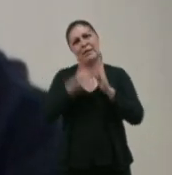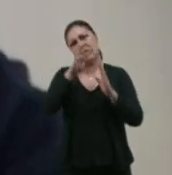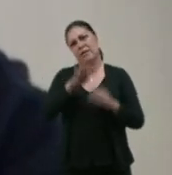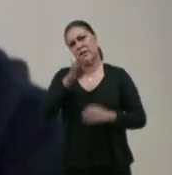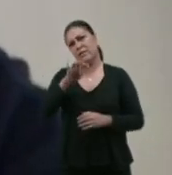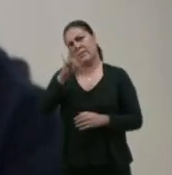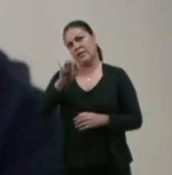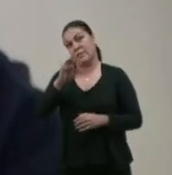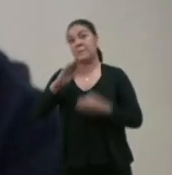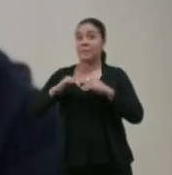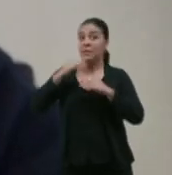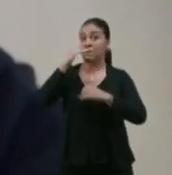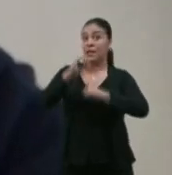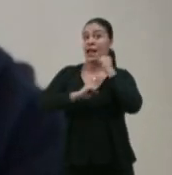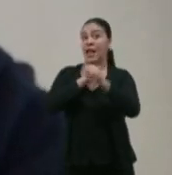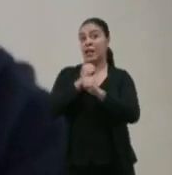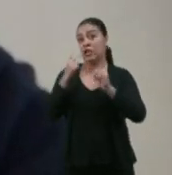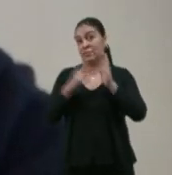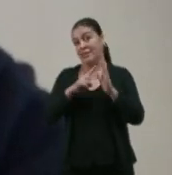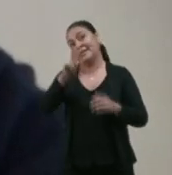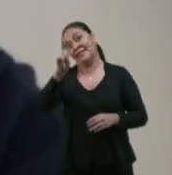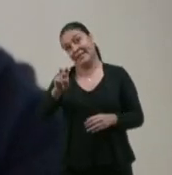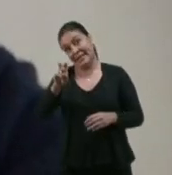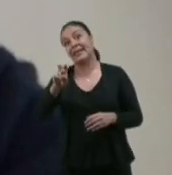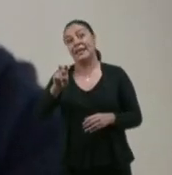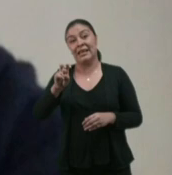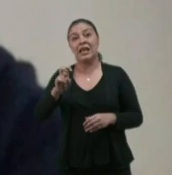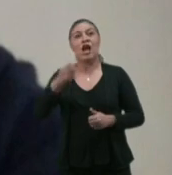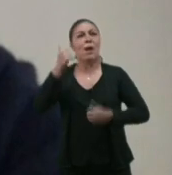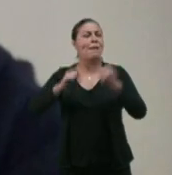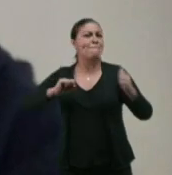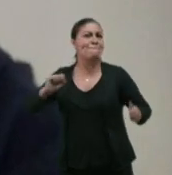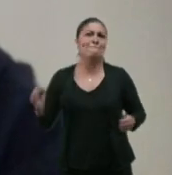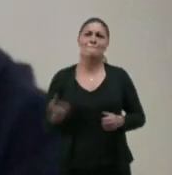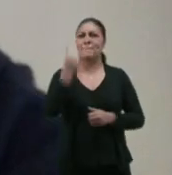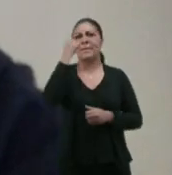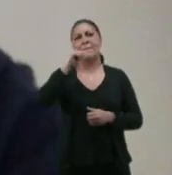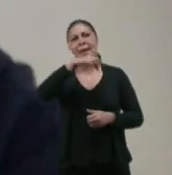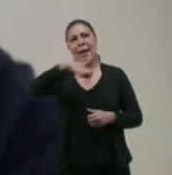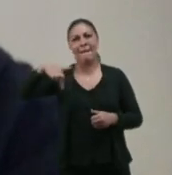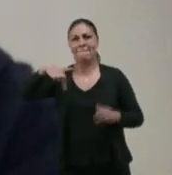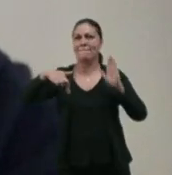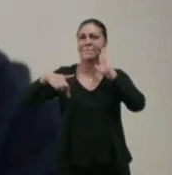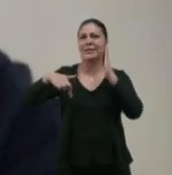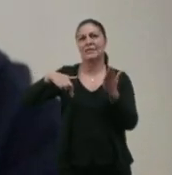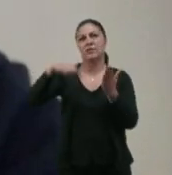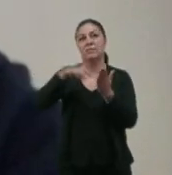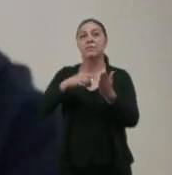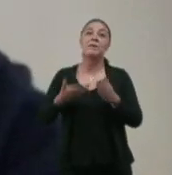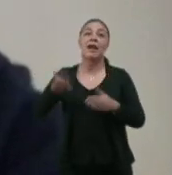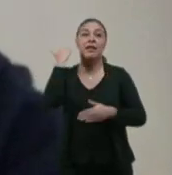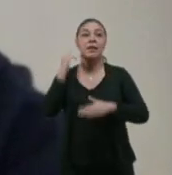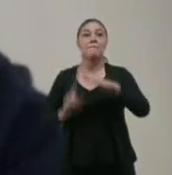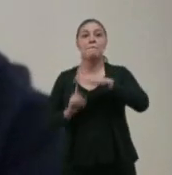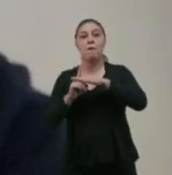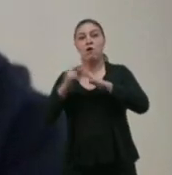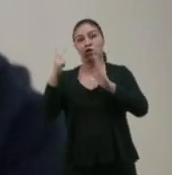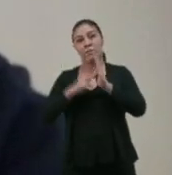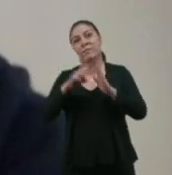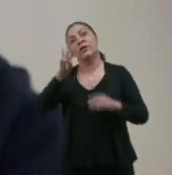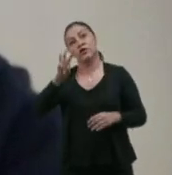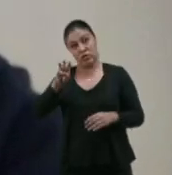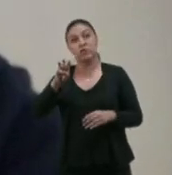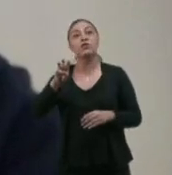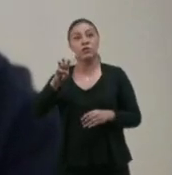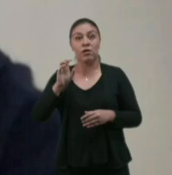2007 salimos a la bolsa. Recién sacamos nuestra primera aplicación para teléfonos celulares en el 2008. Es decir, que ya éramos una empresa pública y